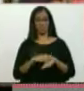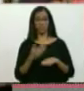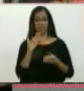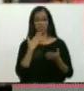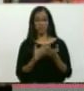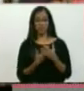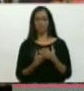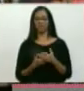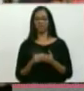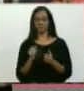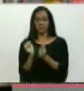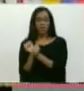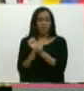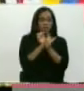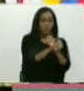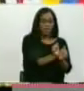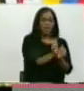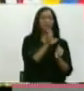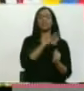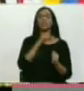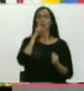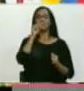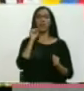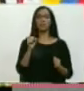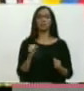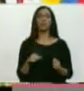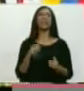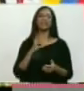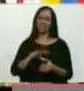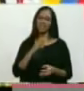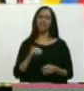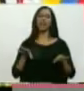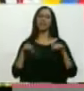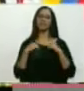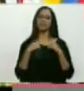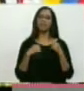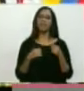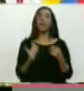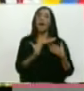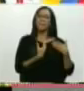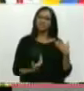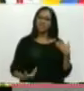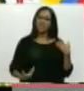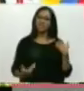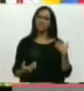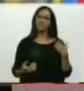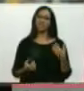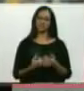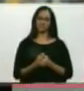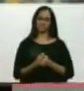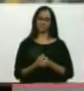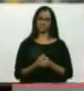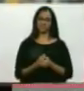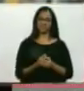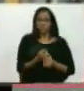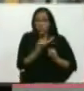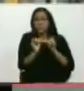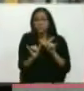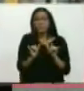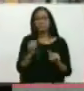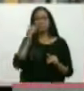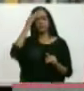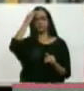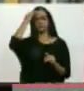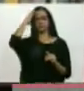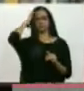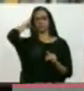de Aída Merlano al señor Nicolás Maduro, estarían reconociendo la presidencia del Bigotes. Lo cierto del caso es que